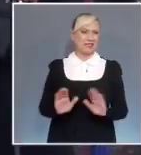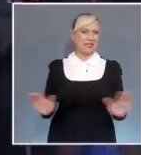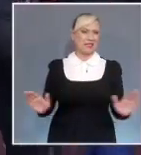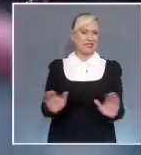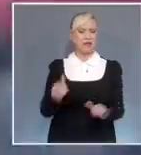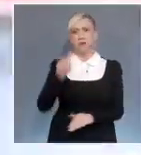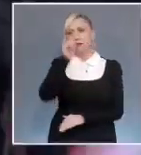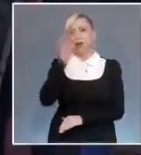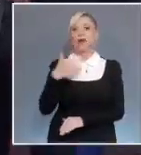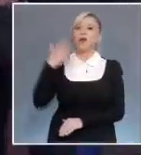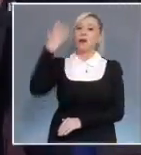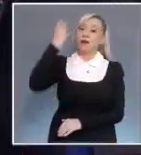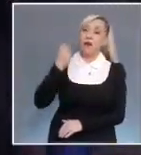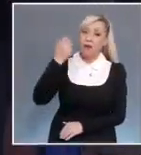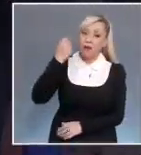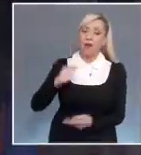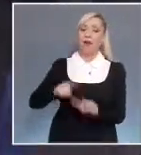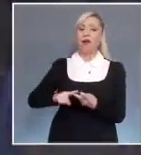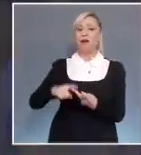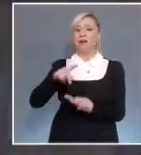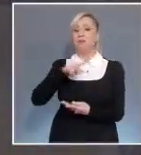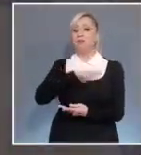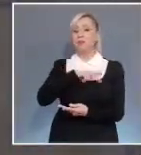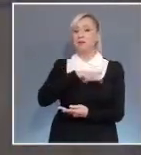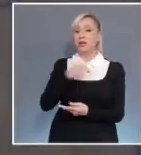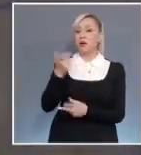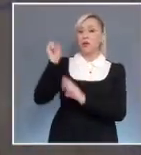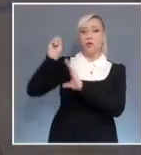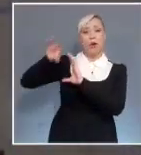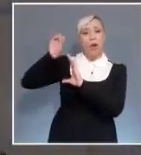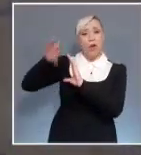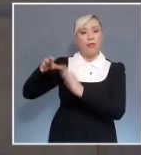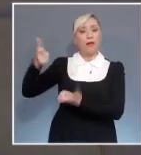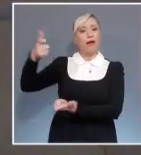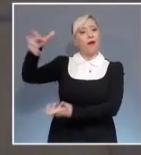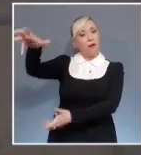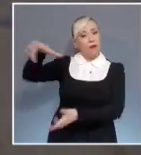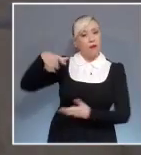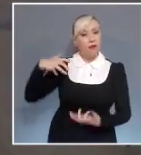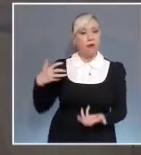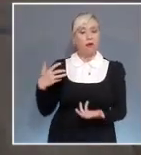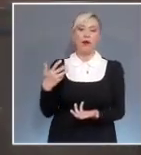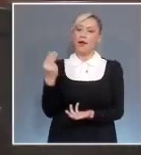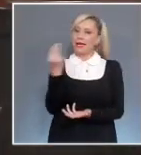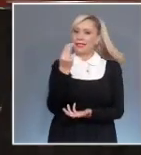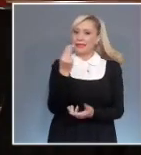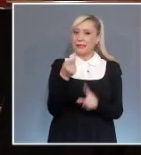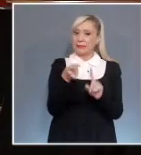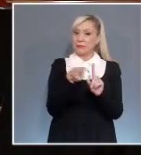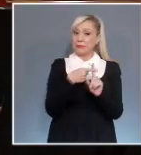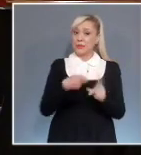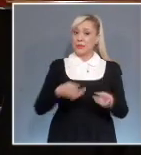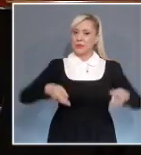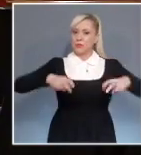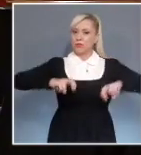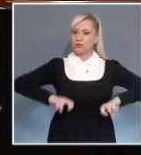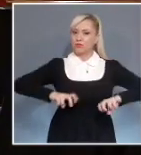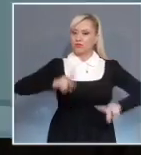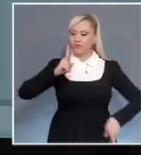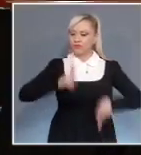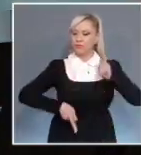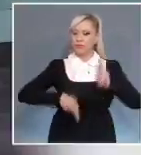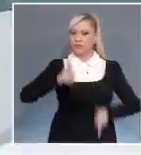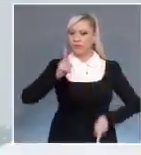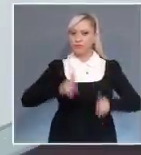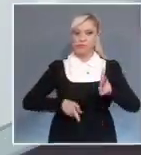de vivienda y para el retiro, es indispensable que se concluya la etapa prejudicial de conciliación.